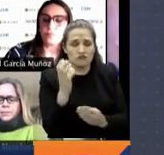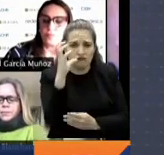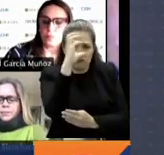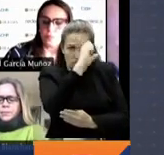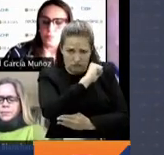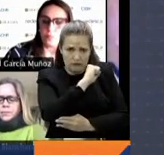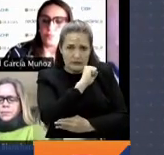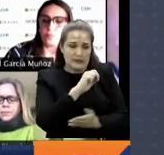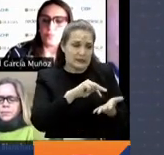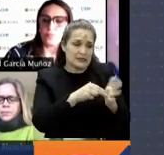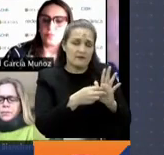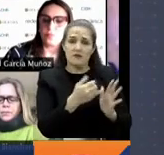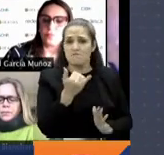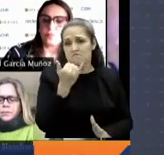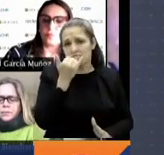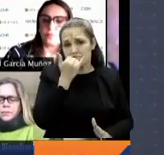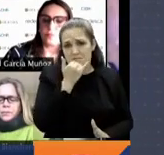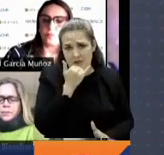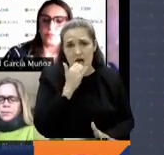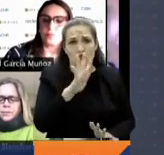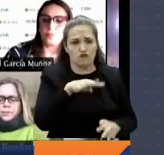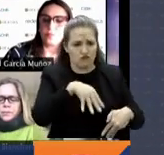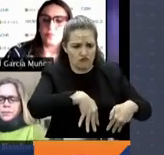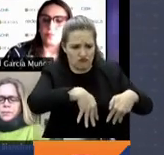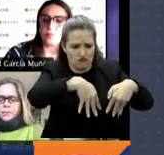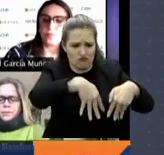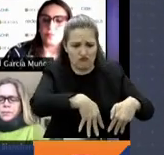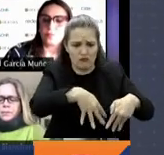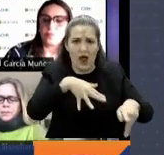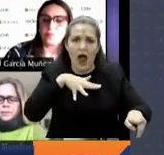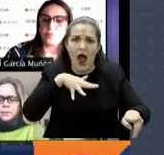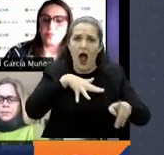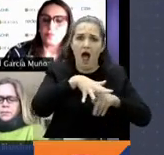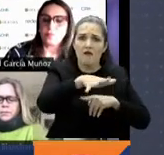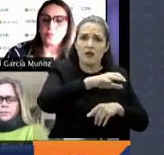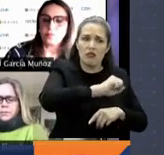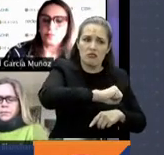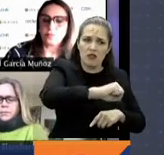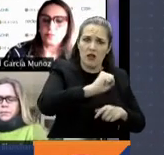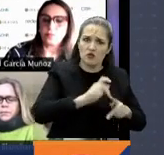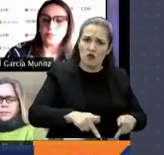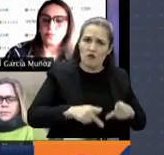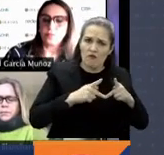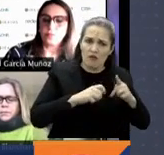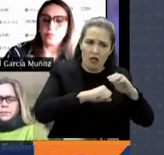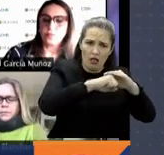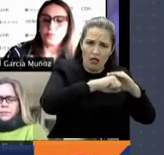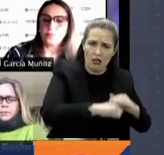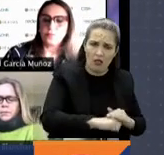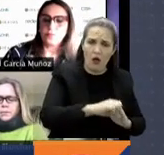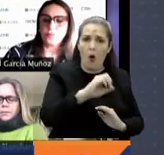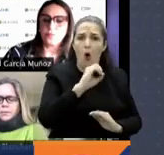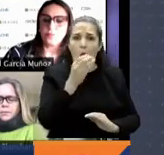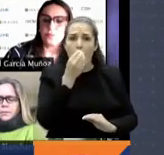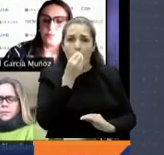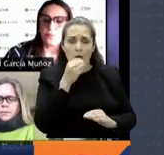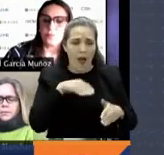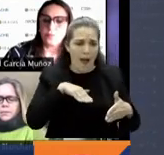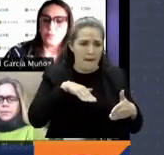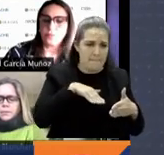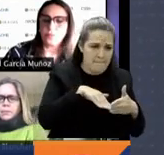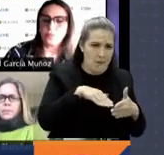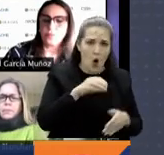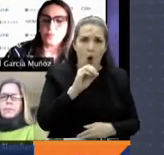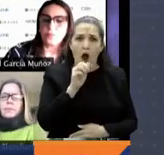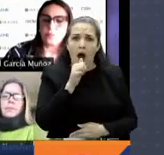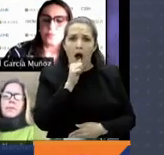condena que algunos bloqueos hayan comprometido gravemente derechos como la vida, la provisión de alimentos, la potabilización